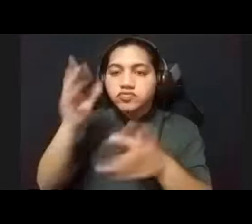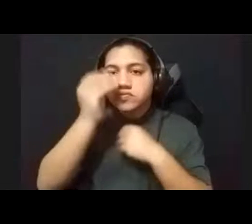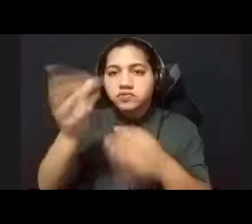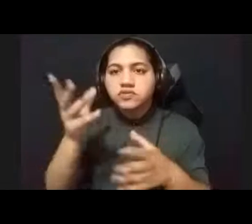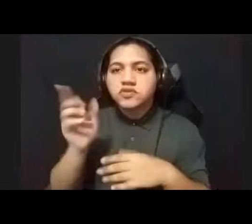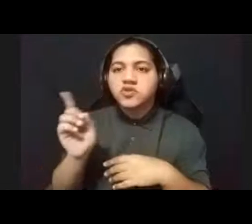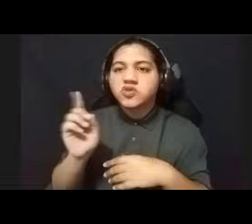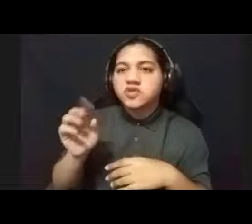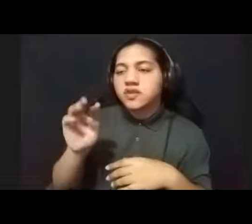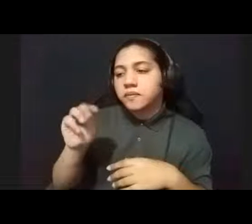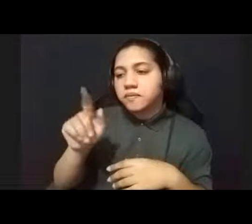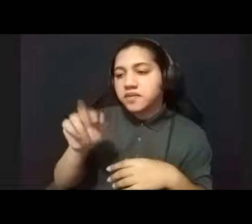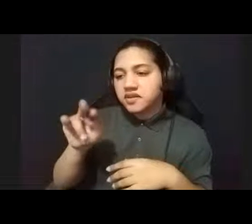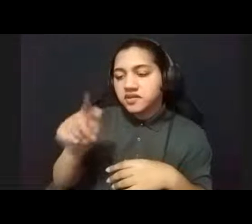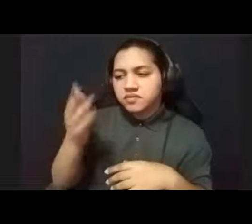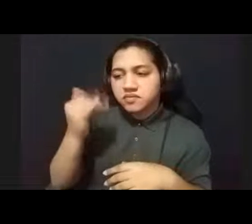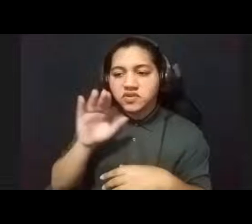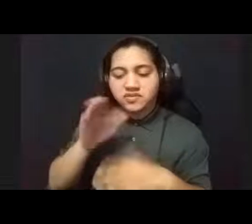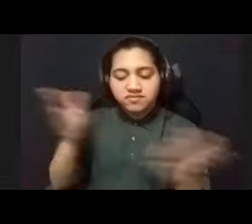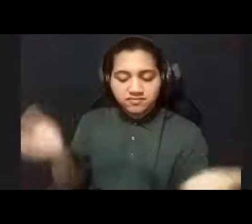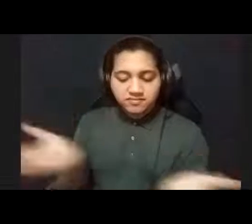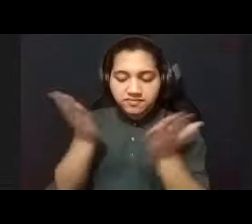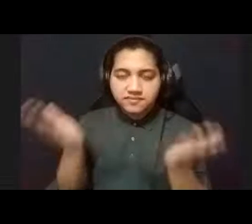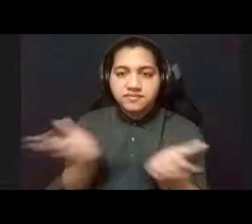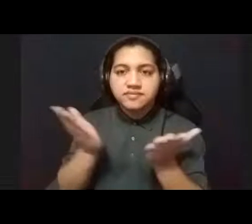viene Martina, por qué Martina está aquí.